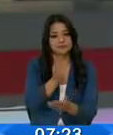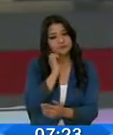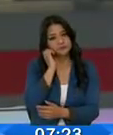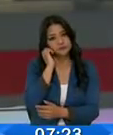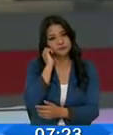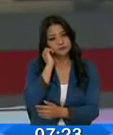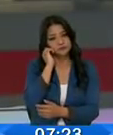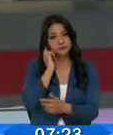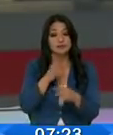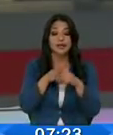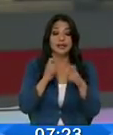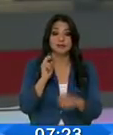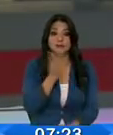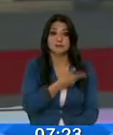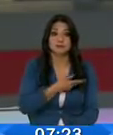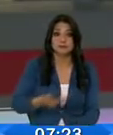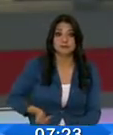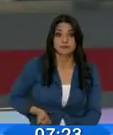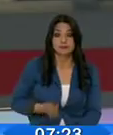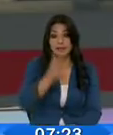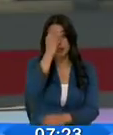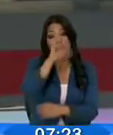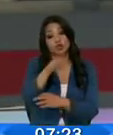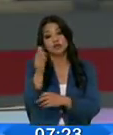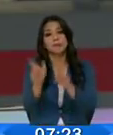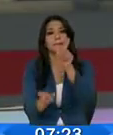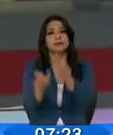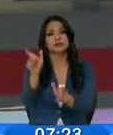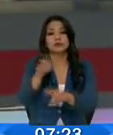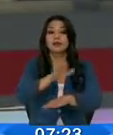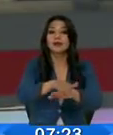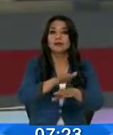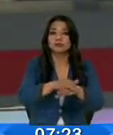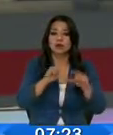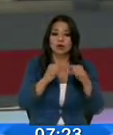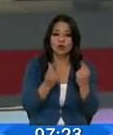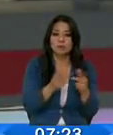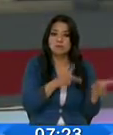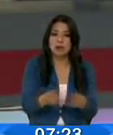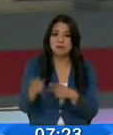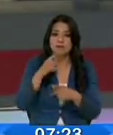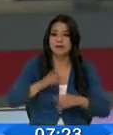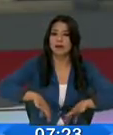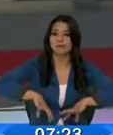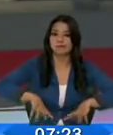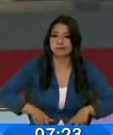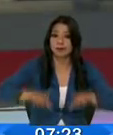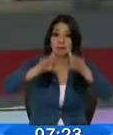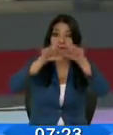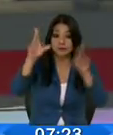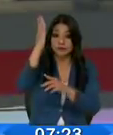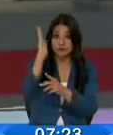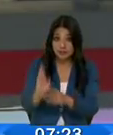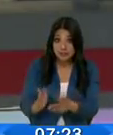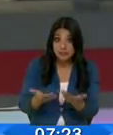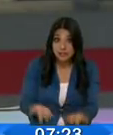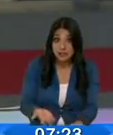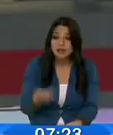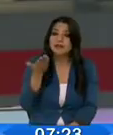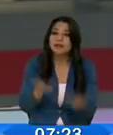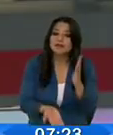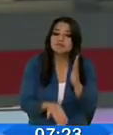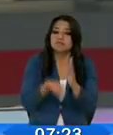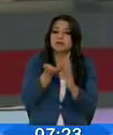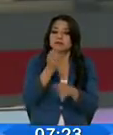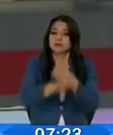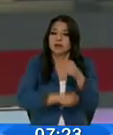amigos, que el ex vicepresidente Jorge Glass y otros sentenciados por delito de asociación ilícita relacionado al caso Odebrecht se les podría incrementar